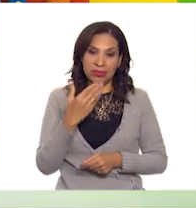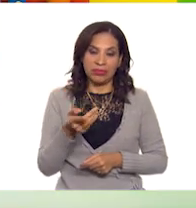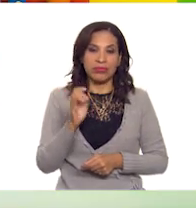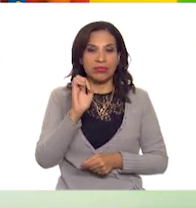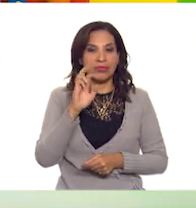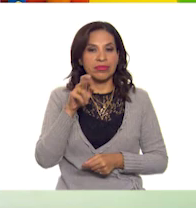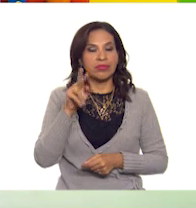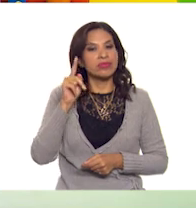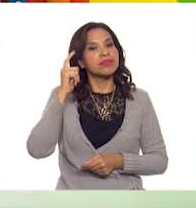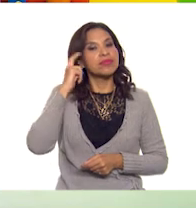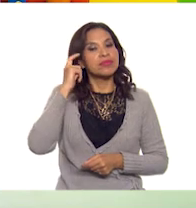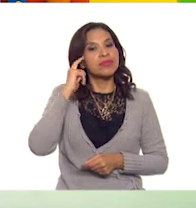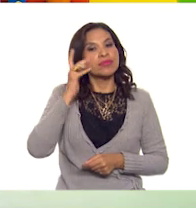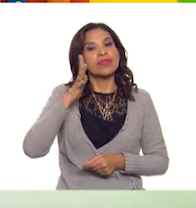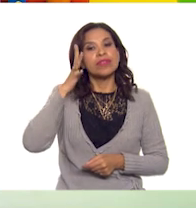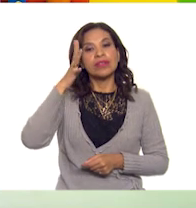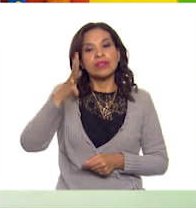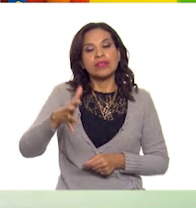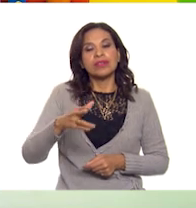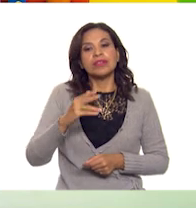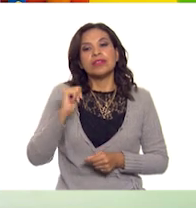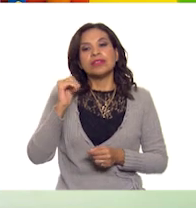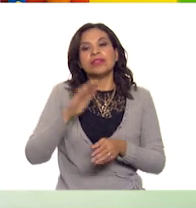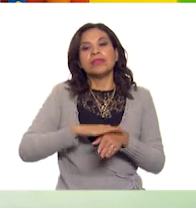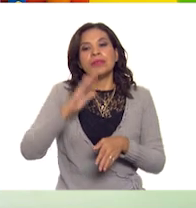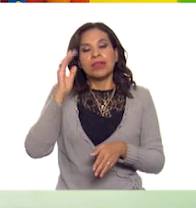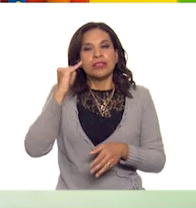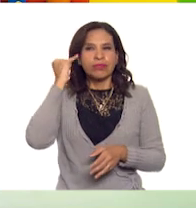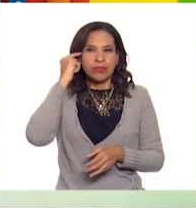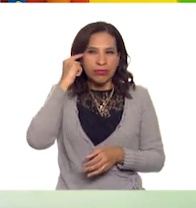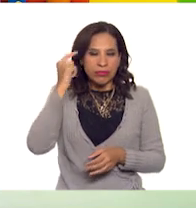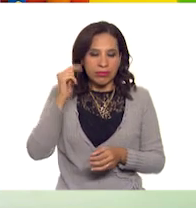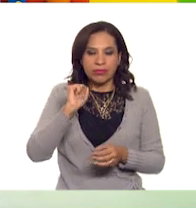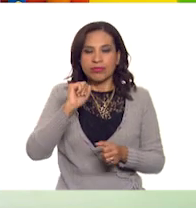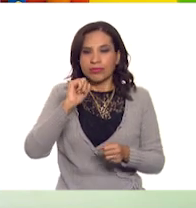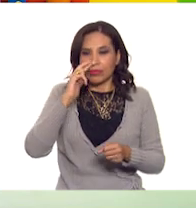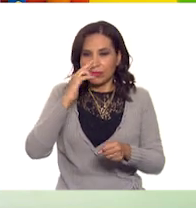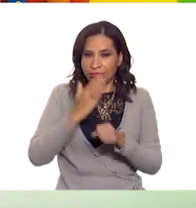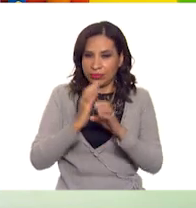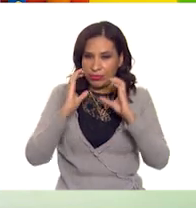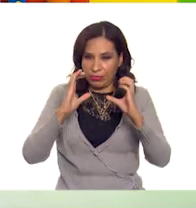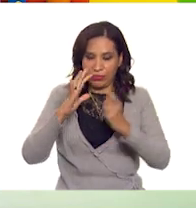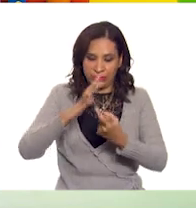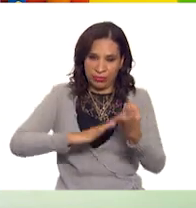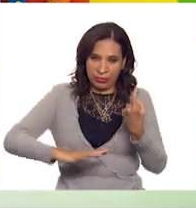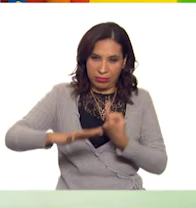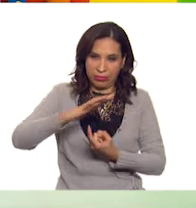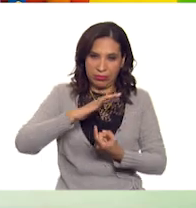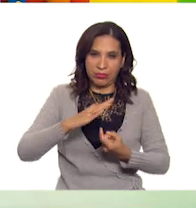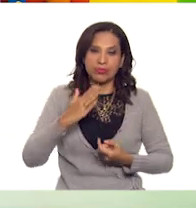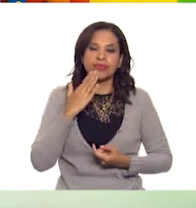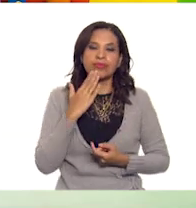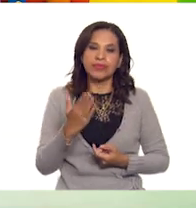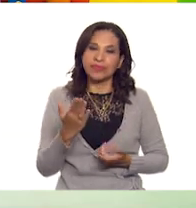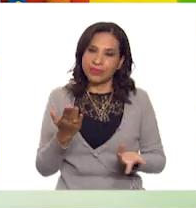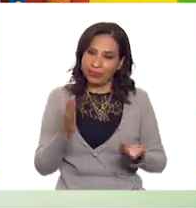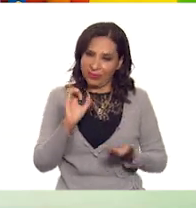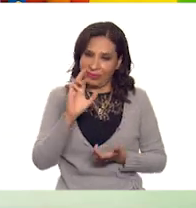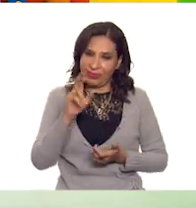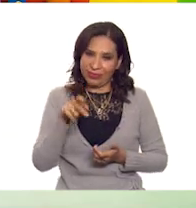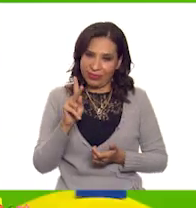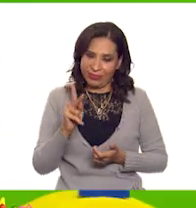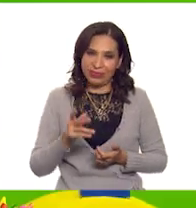Eric haya pensado que en el futuro vamos a ser más conscientes y responsables de cuidar el medio ambiente. ¡Muy bien,